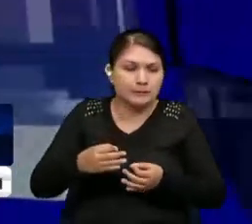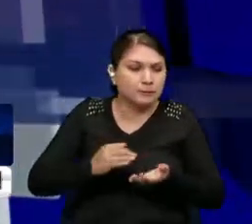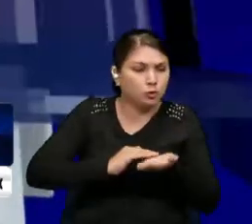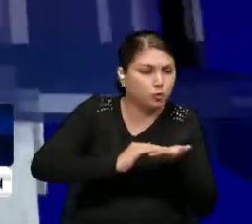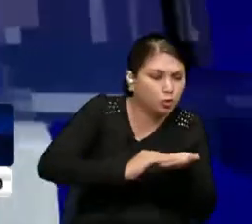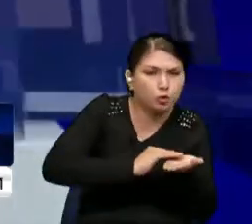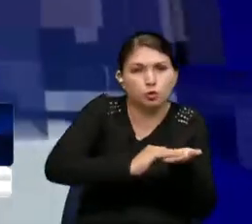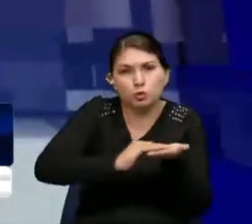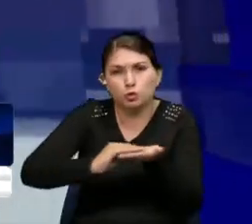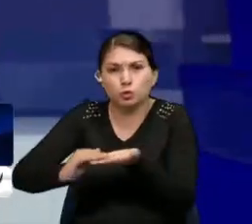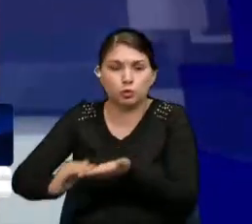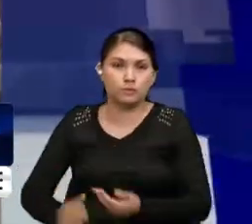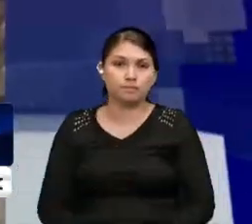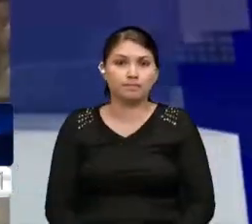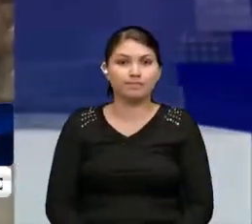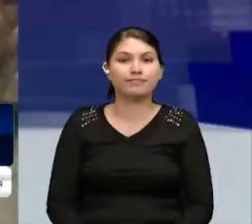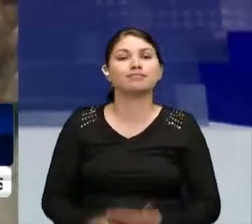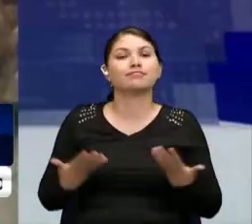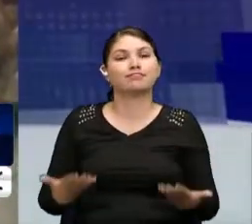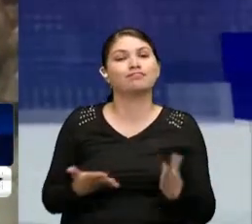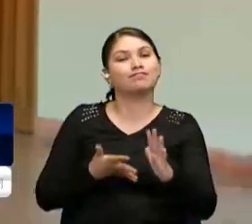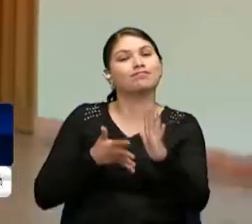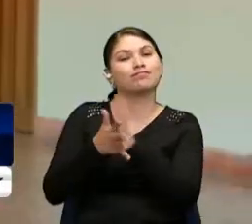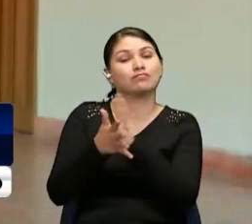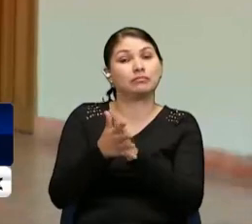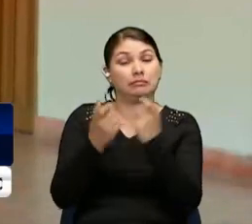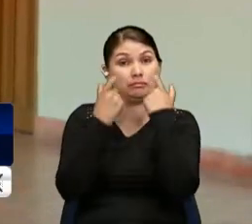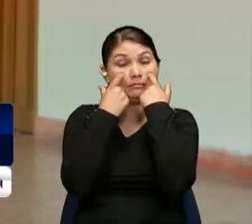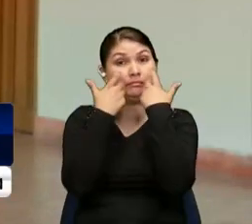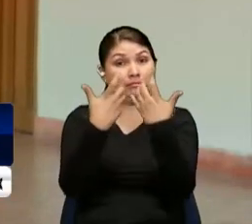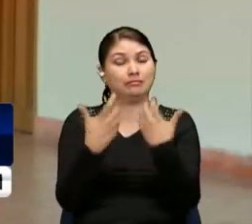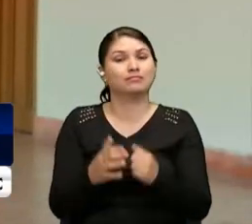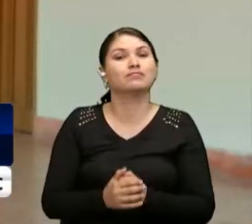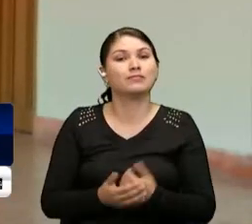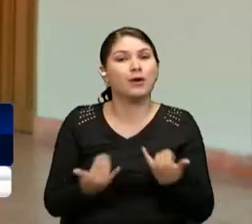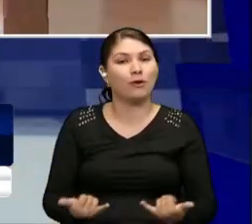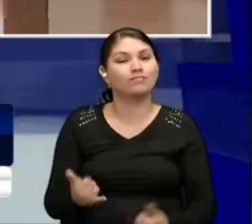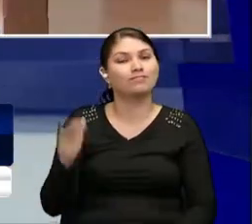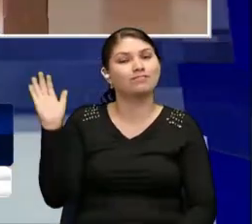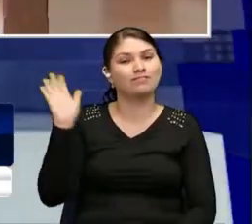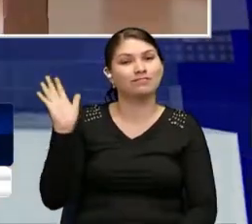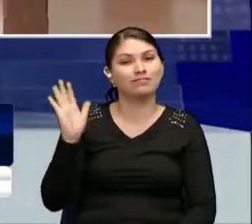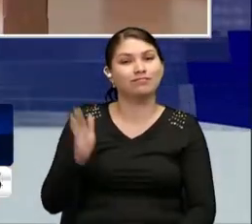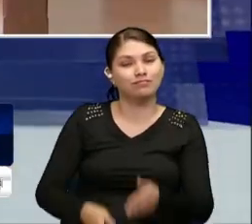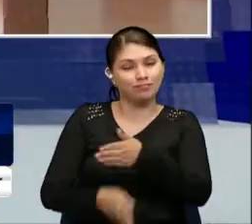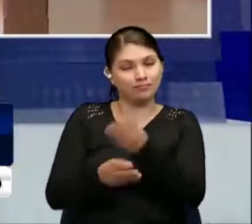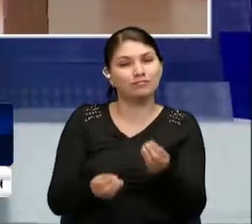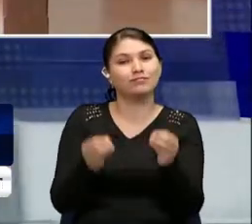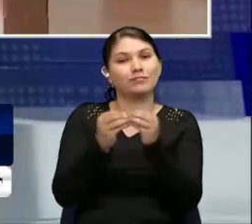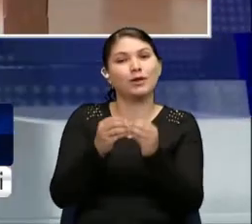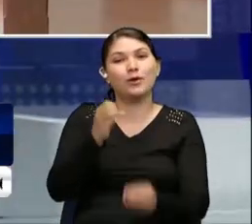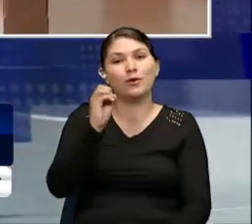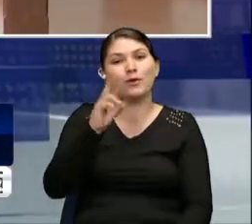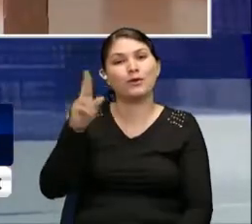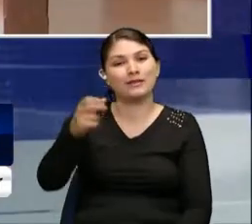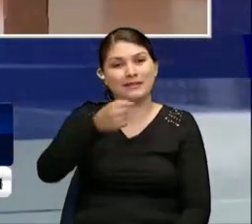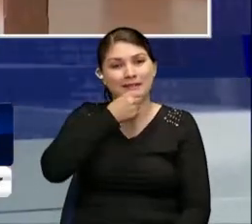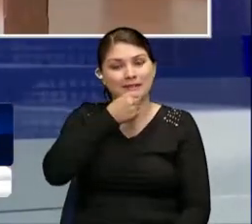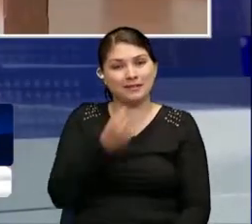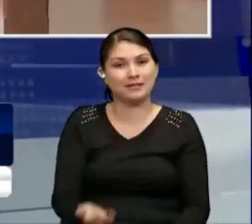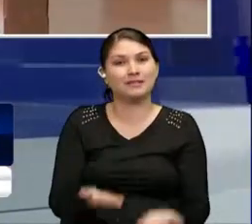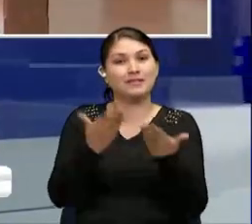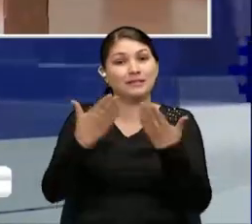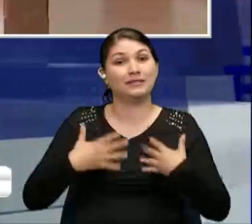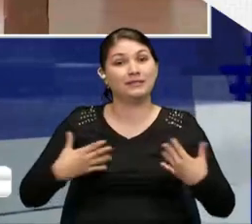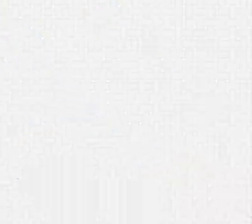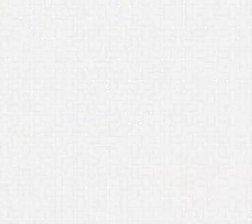solucionar esta es la información más destacada que tenemos por el momento me despido continúen ustedes con más noticias en estudio les